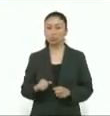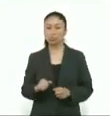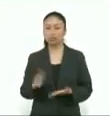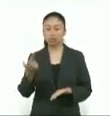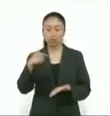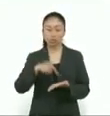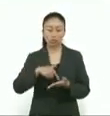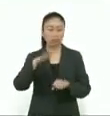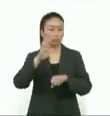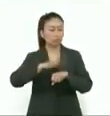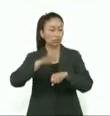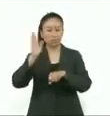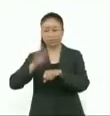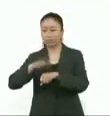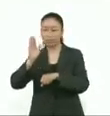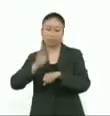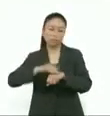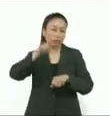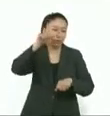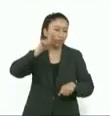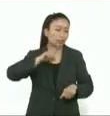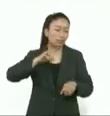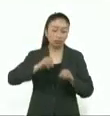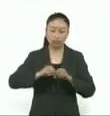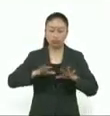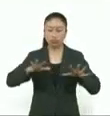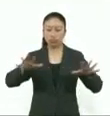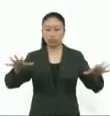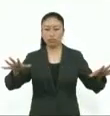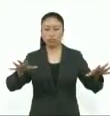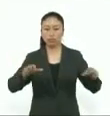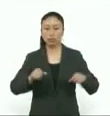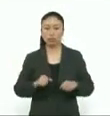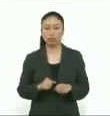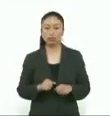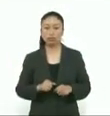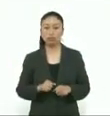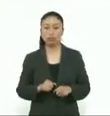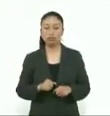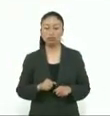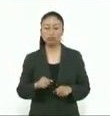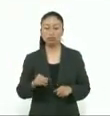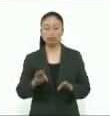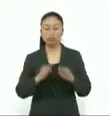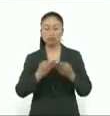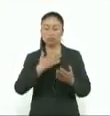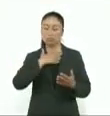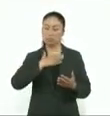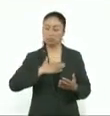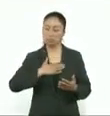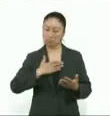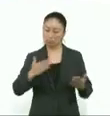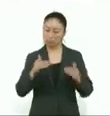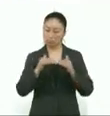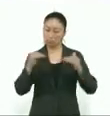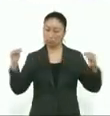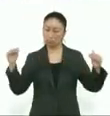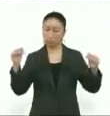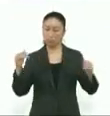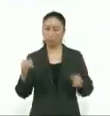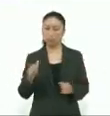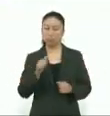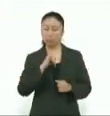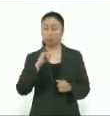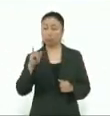lugares a las mujeres, a que haya lugares de manera justa y equitativa. Y así lo